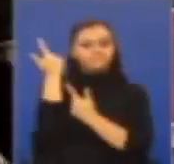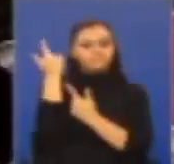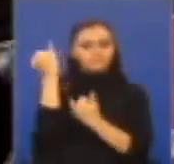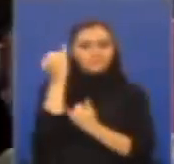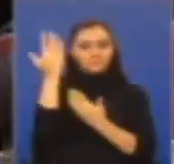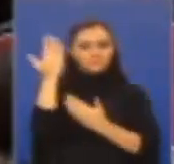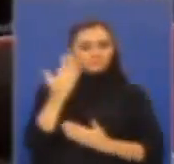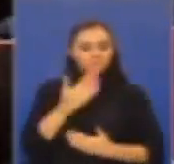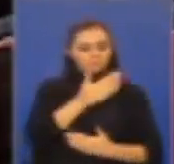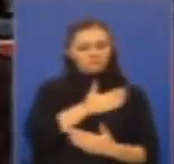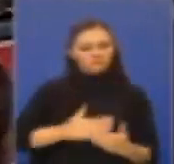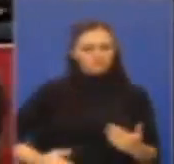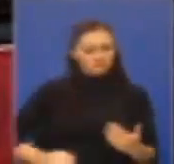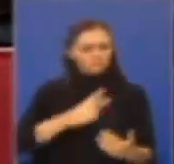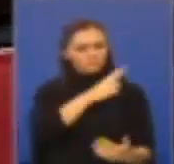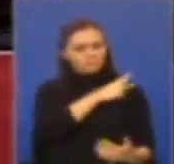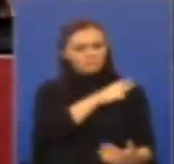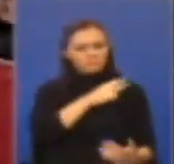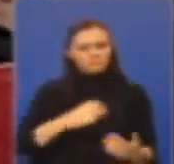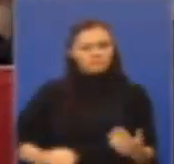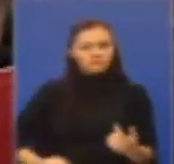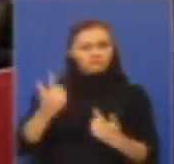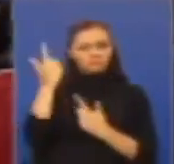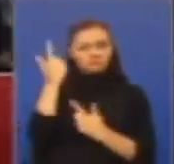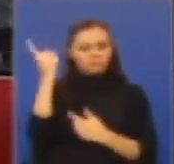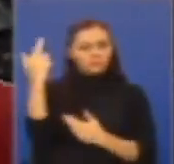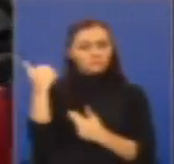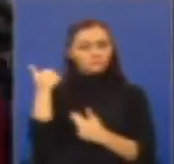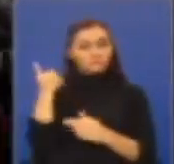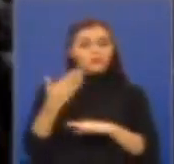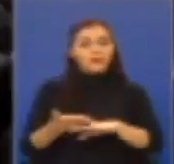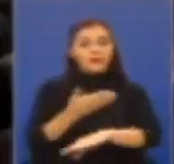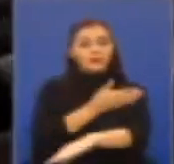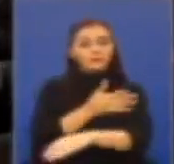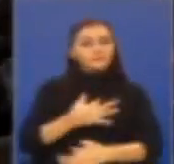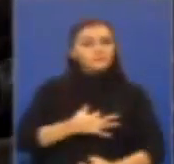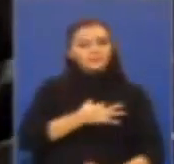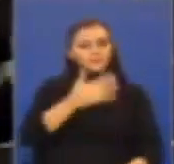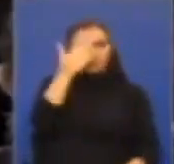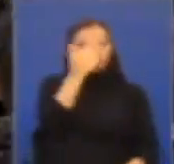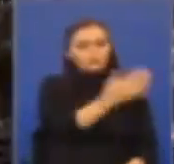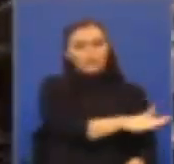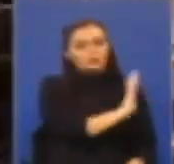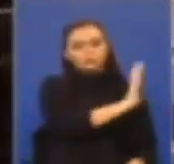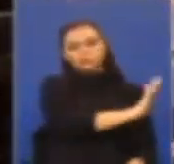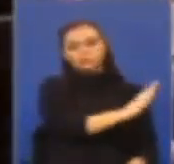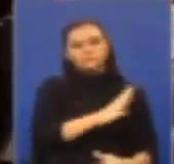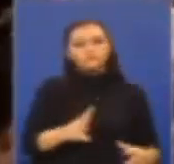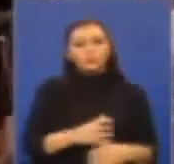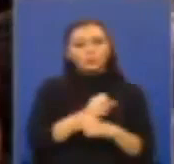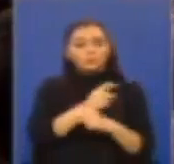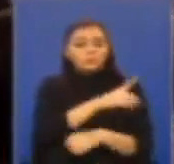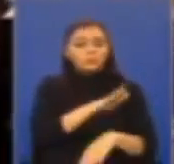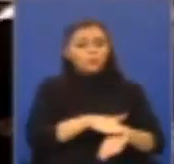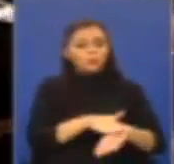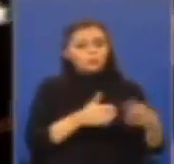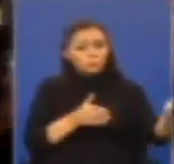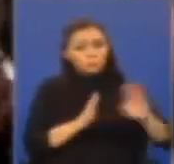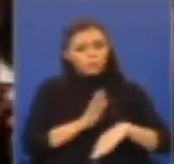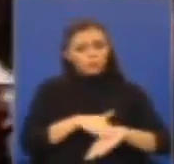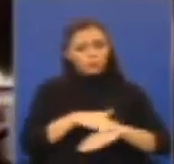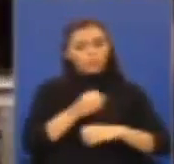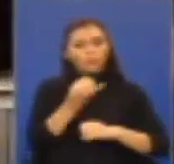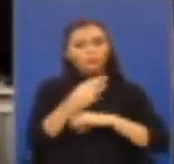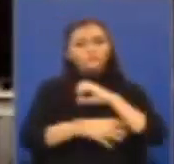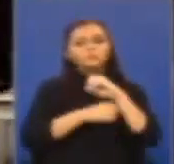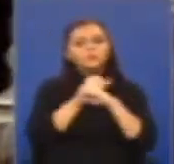cuando un ex jefe del Comando Conjunto dijo que los civiles no sabíamos de seguridad, yo le dije, pero si es culpa de ustedes mismos, pues ¿cuántos años